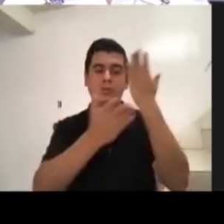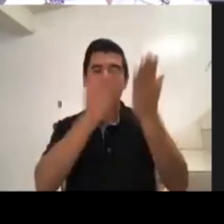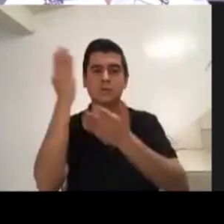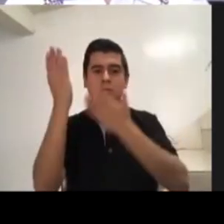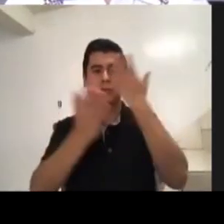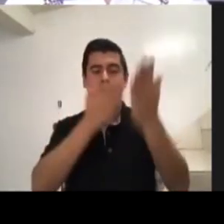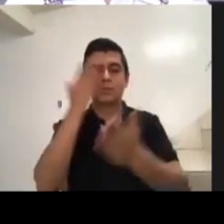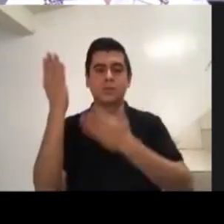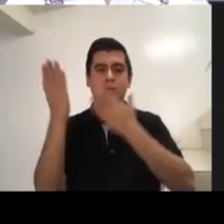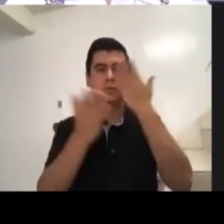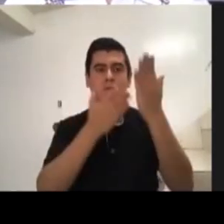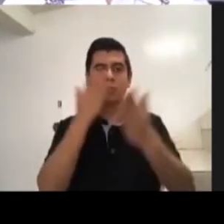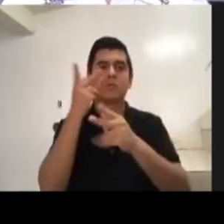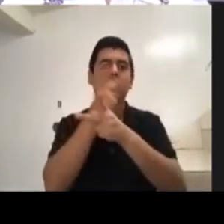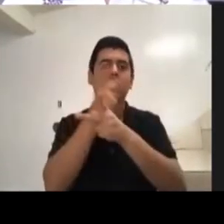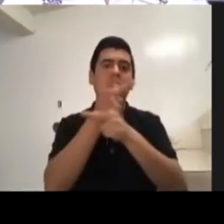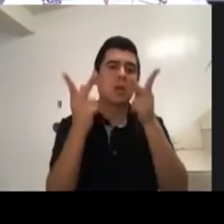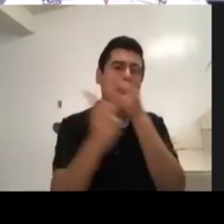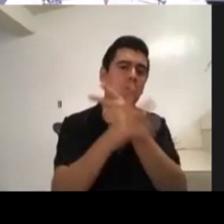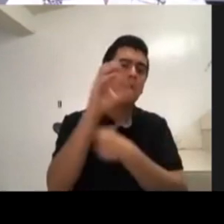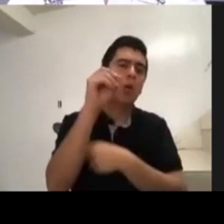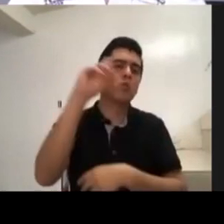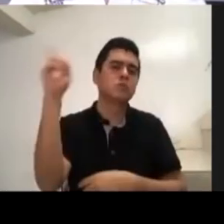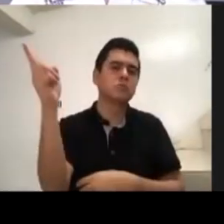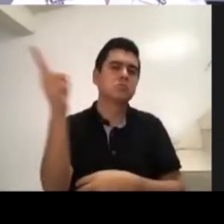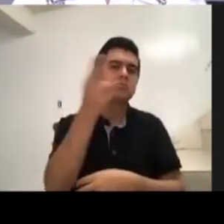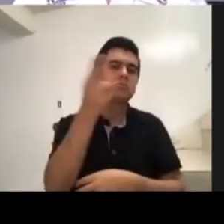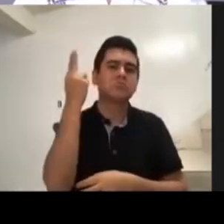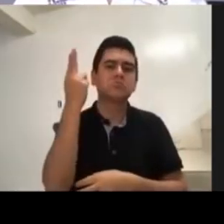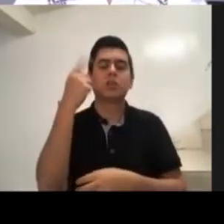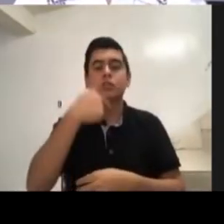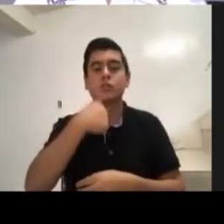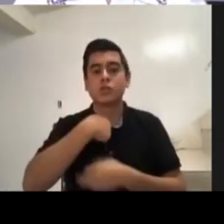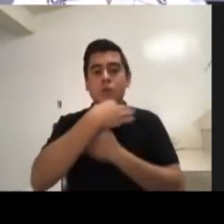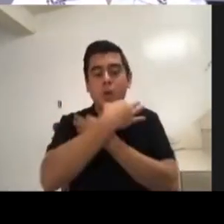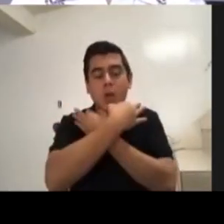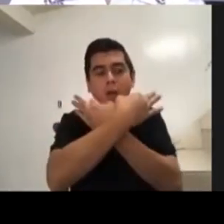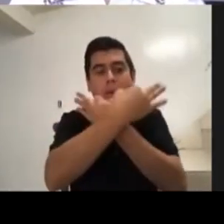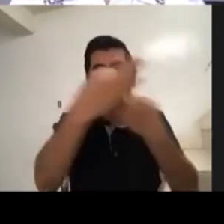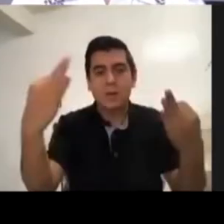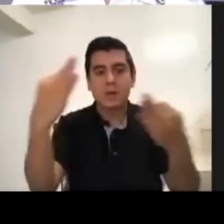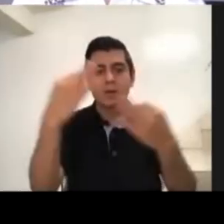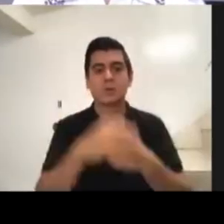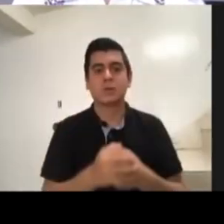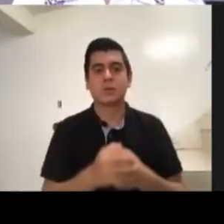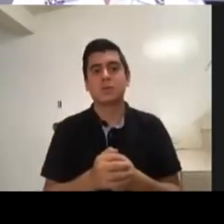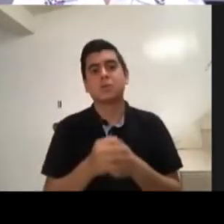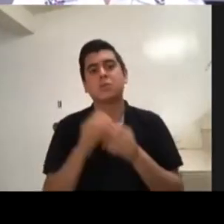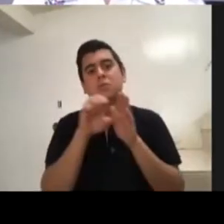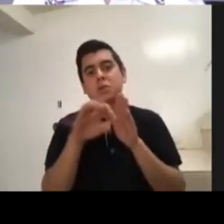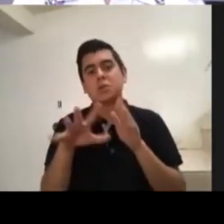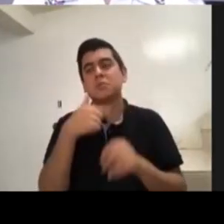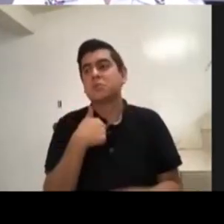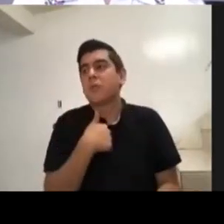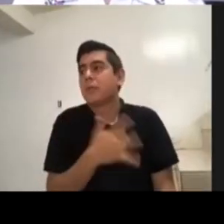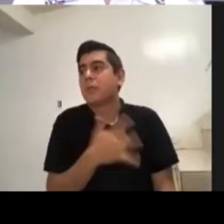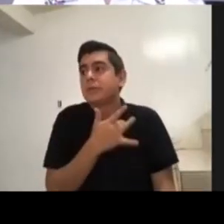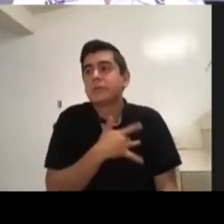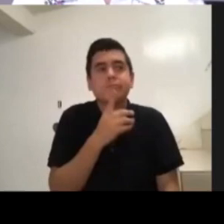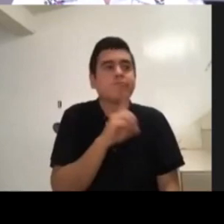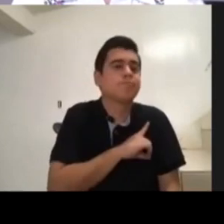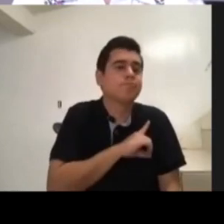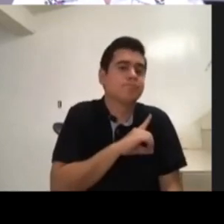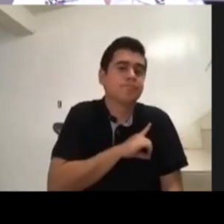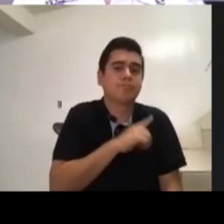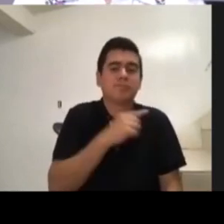educación media superior, les quiero decir, reportan sentimientos de soledad, de enojo,